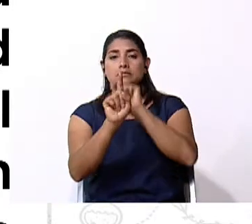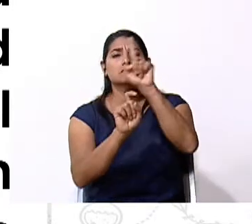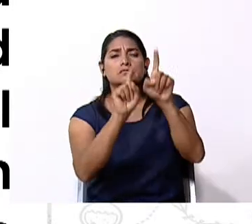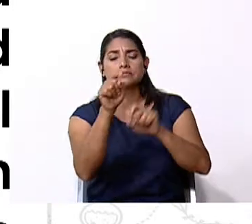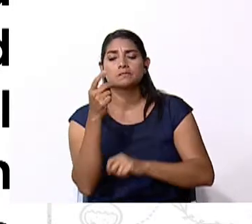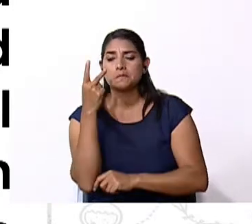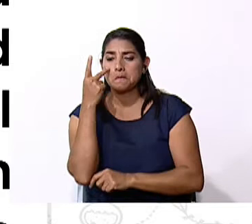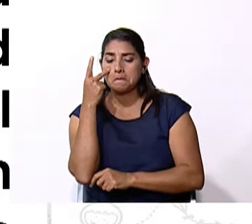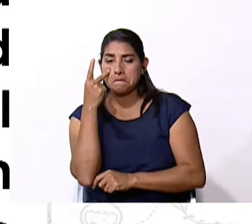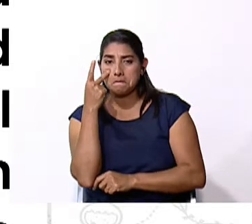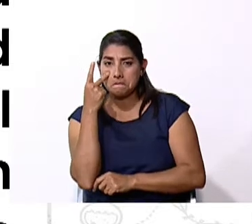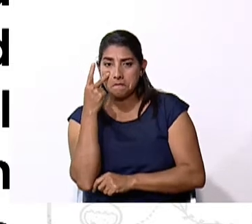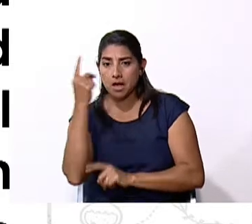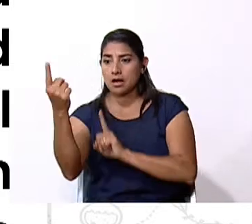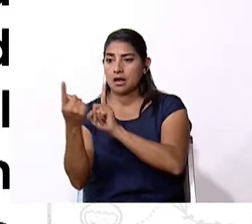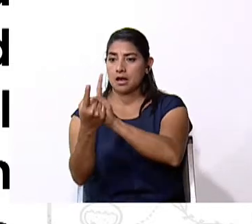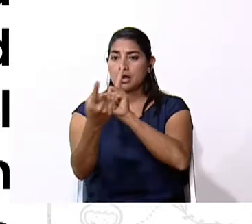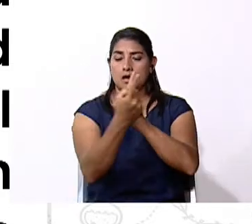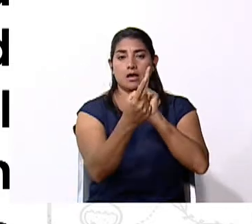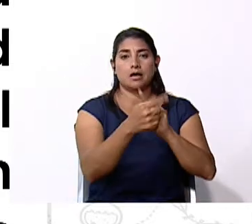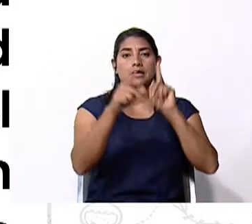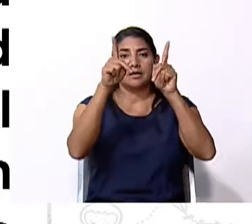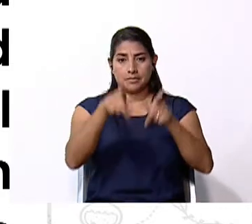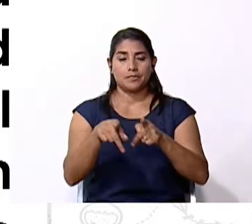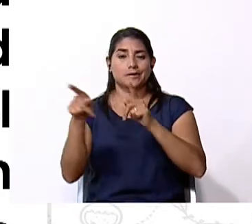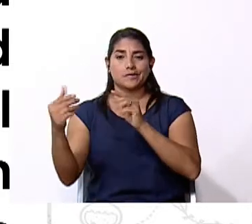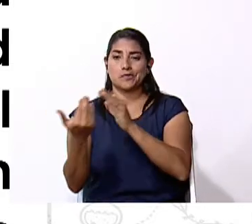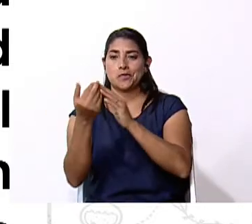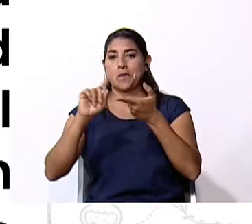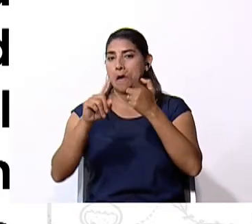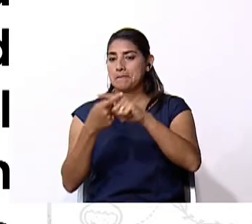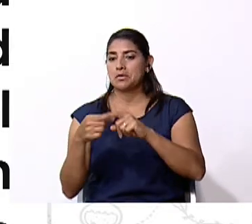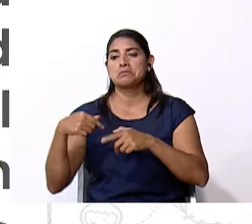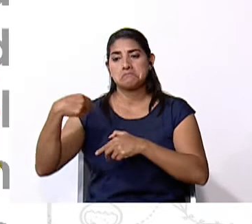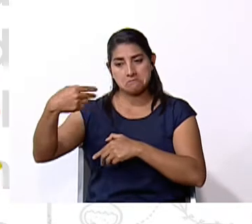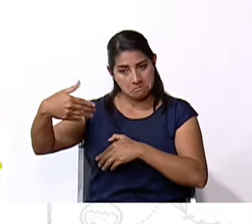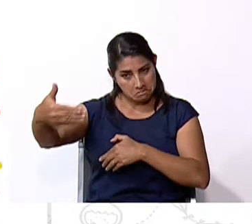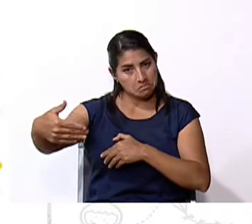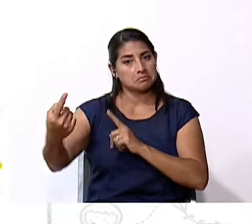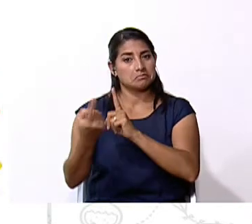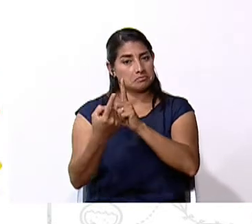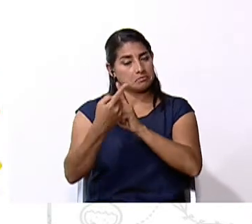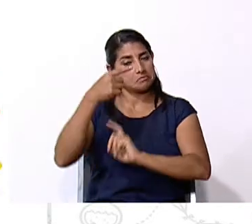ven físicamente sus conexiones sociales de forma regular.